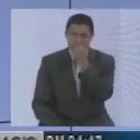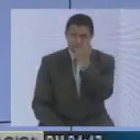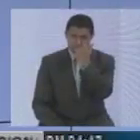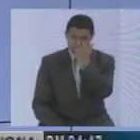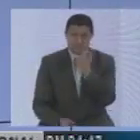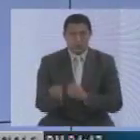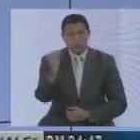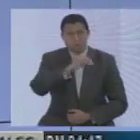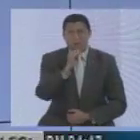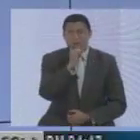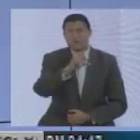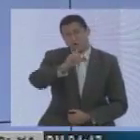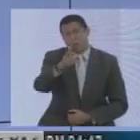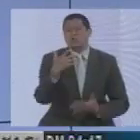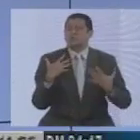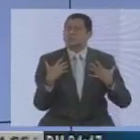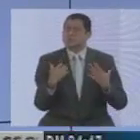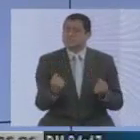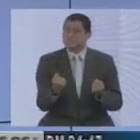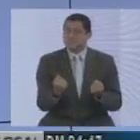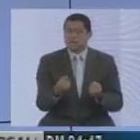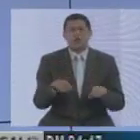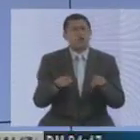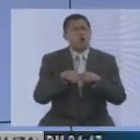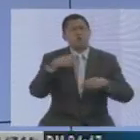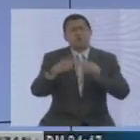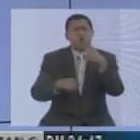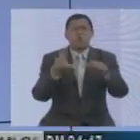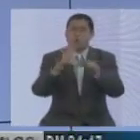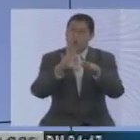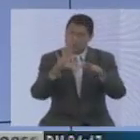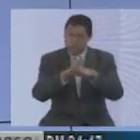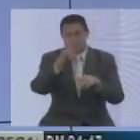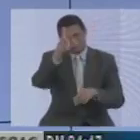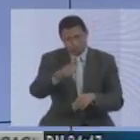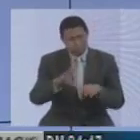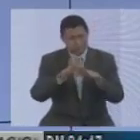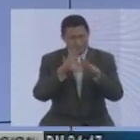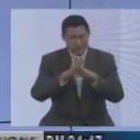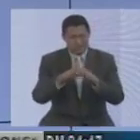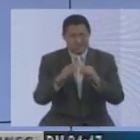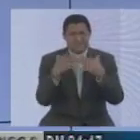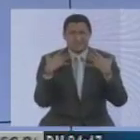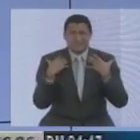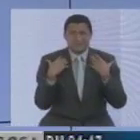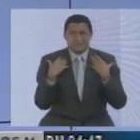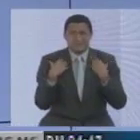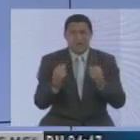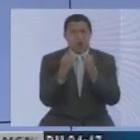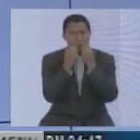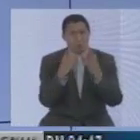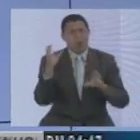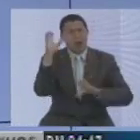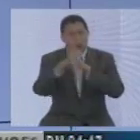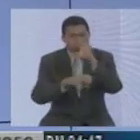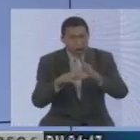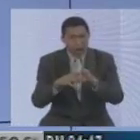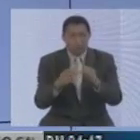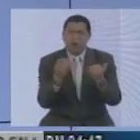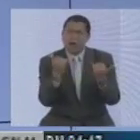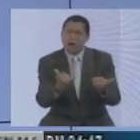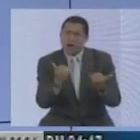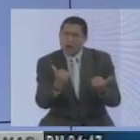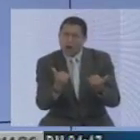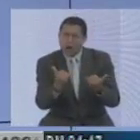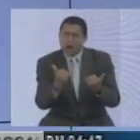continuamos con más de noticias globovisión salud y como cada martes corresponde nuestra sección salud y bienestar animal en esta oportunidad